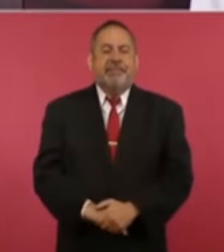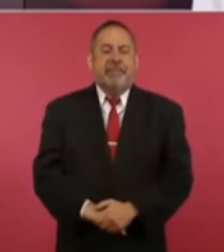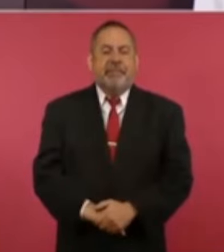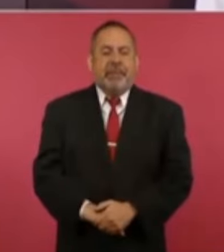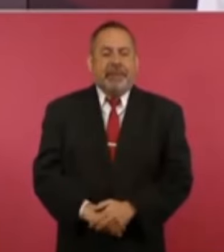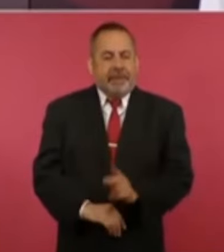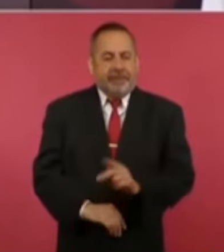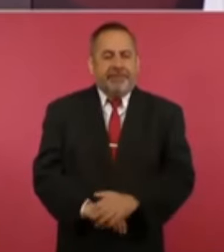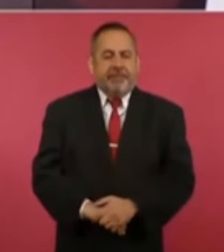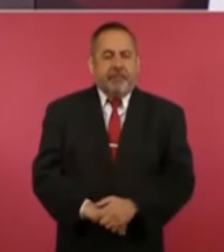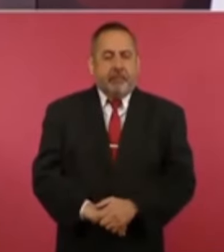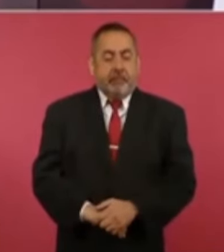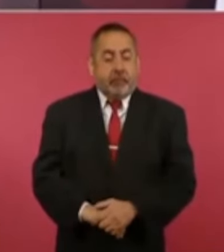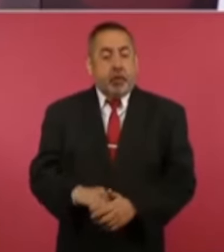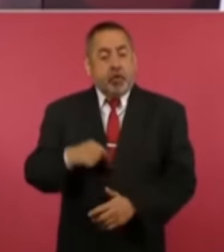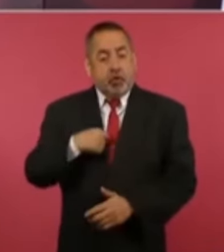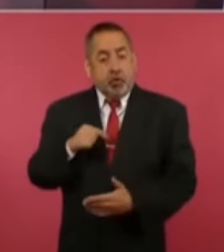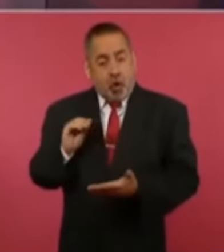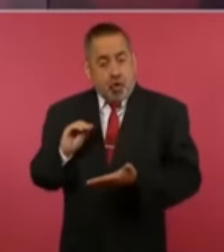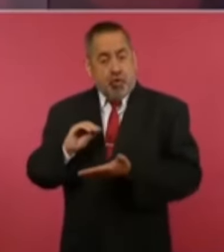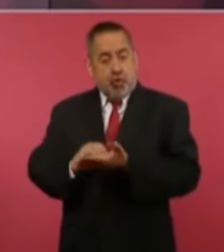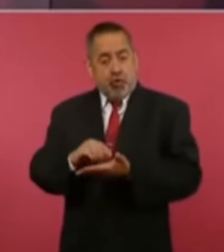pero donde hablo